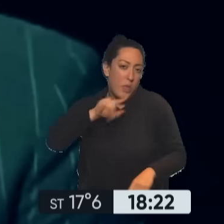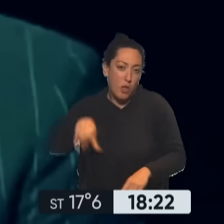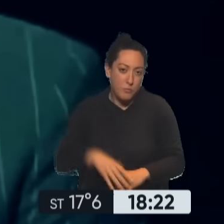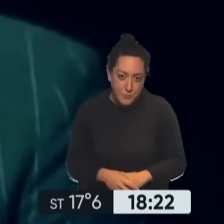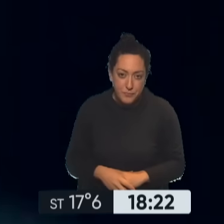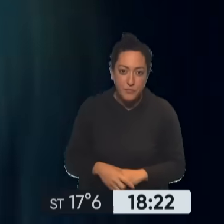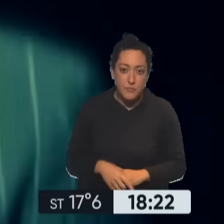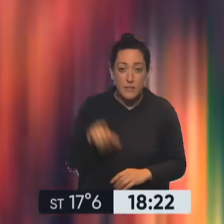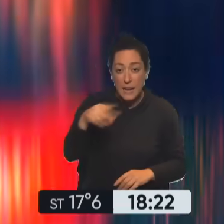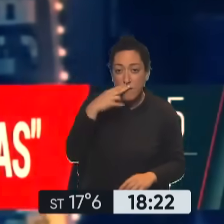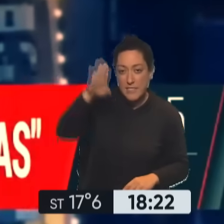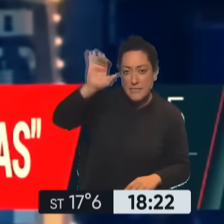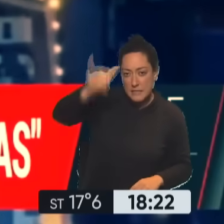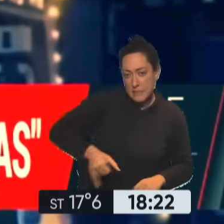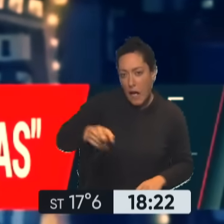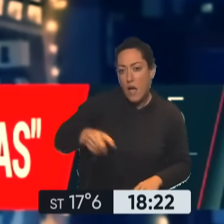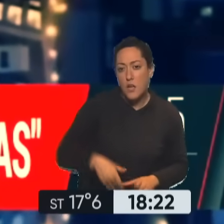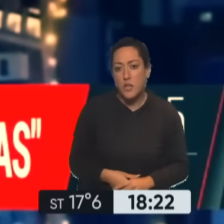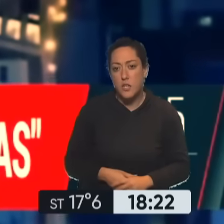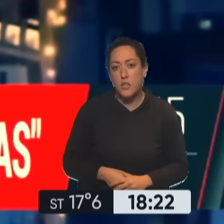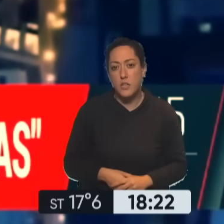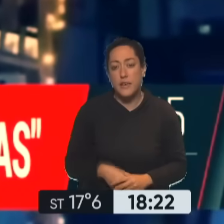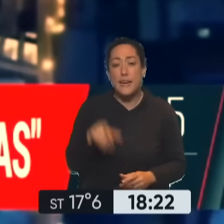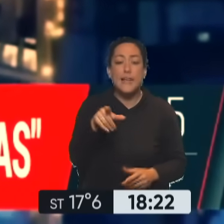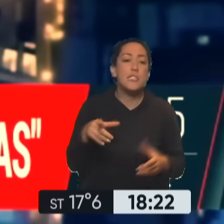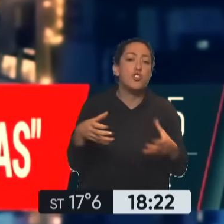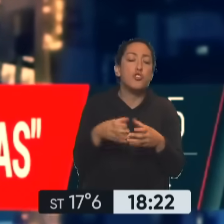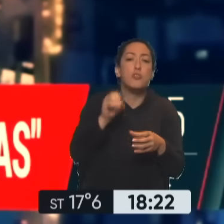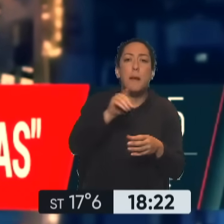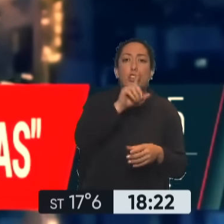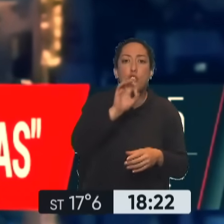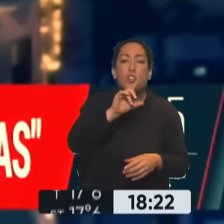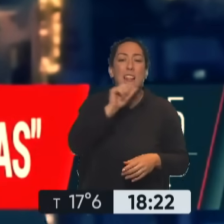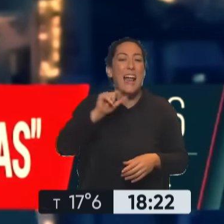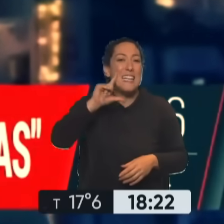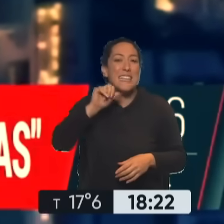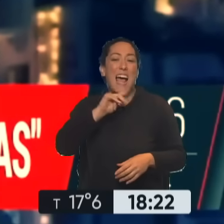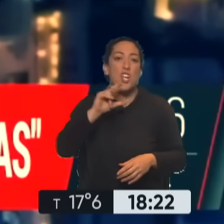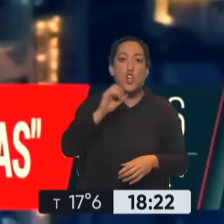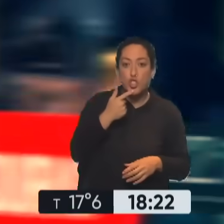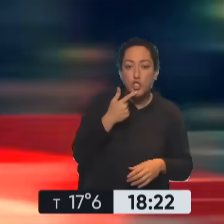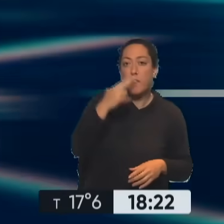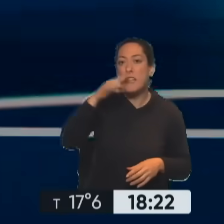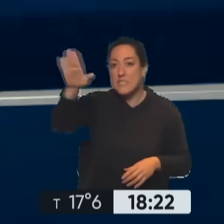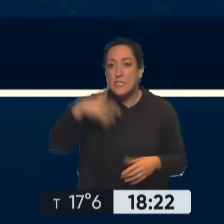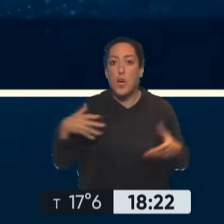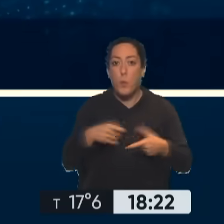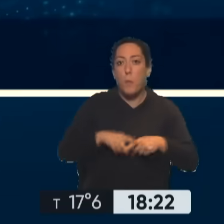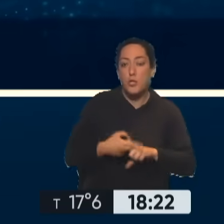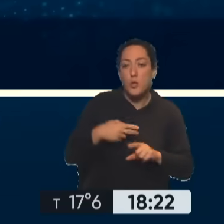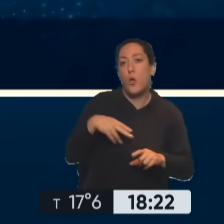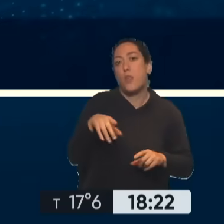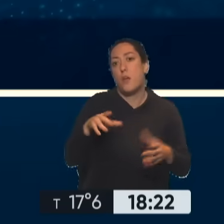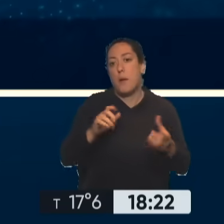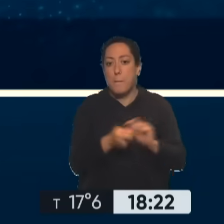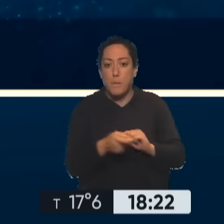italianidad. Es un fascista, Macri. Los de Juntos por el Cambio son unos totalitarios. Te voy a explicar algo. Los Juntos por el Cambio son totalitarios. Son fascistas y totalitarios. Con Juntos por el Cambio